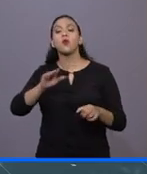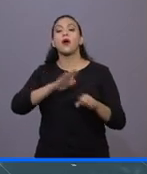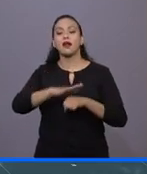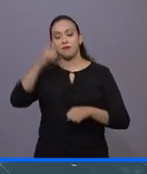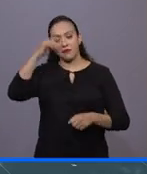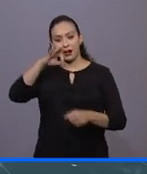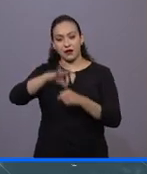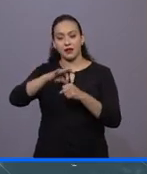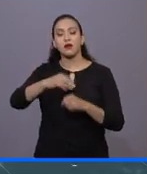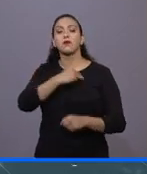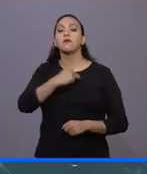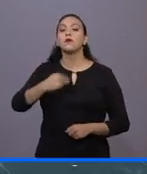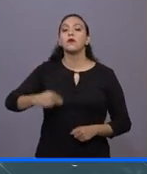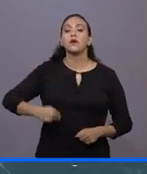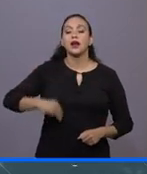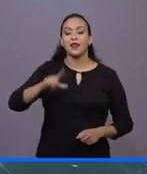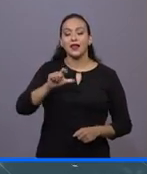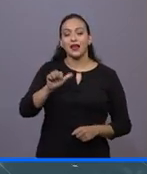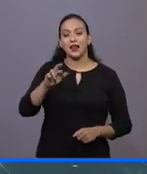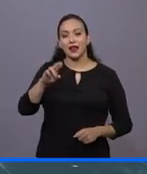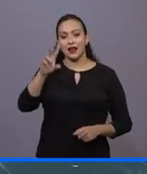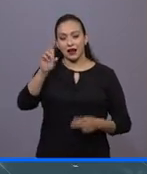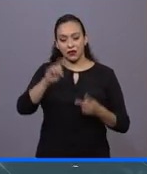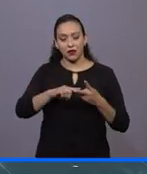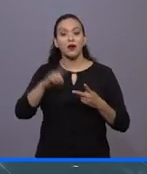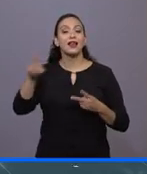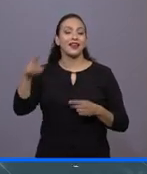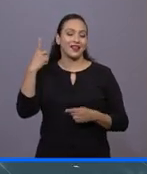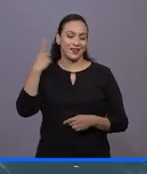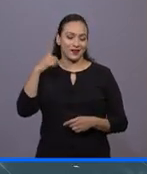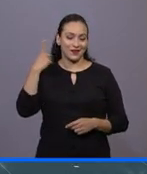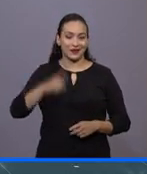elecciones municipales de Lerdo y Nazas, Durango.